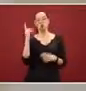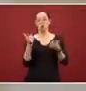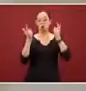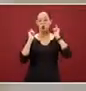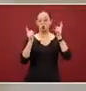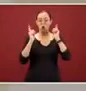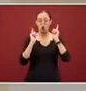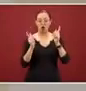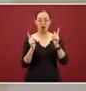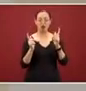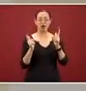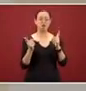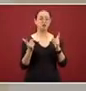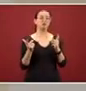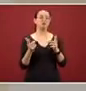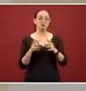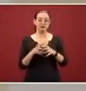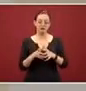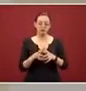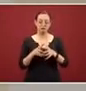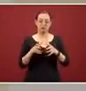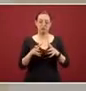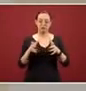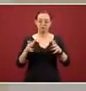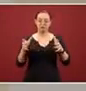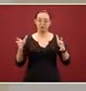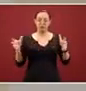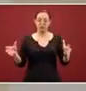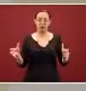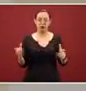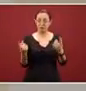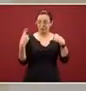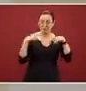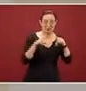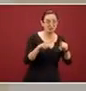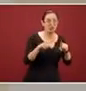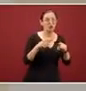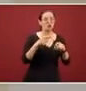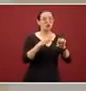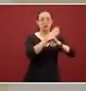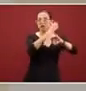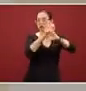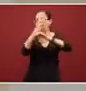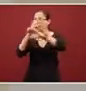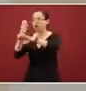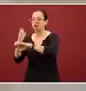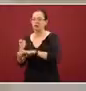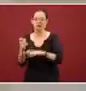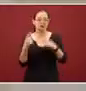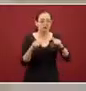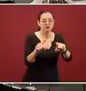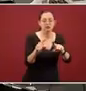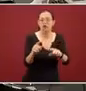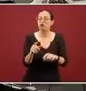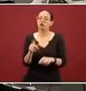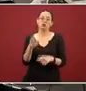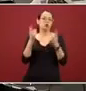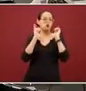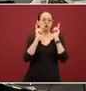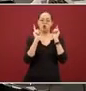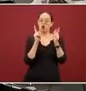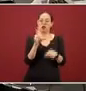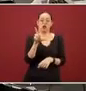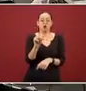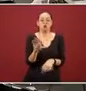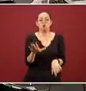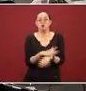pico máximo en todas las ciudades. Si ustedes recuerdan, influenza tuvo los picos